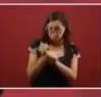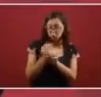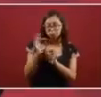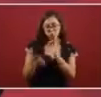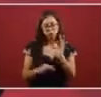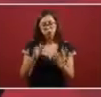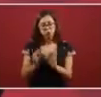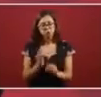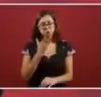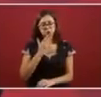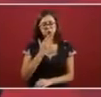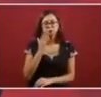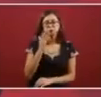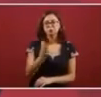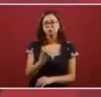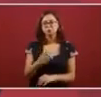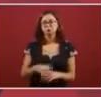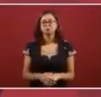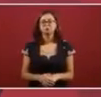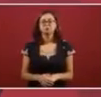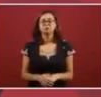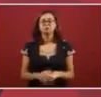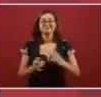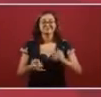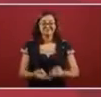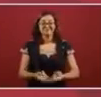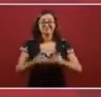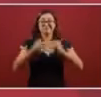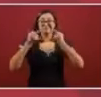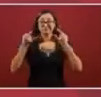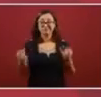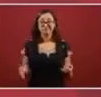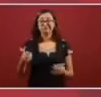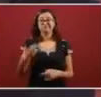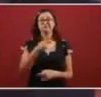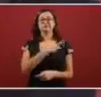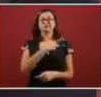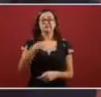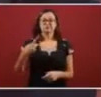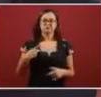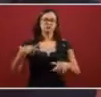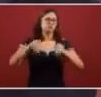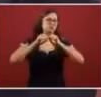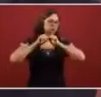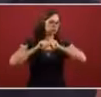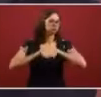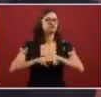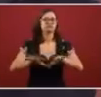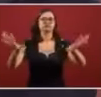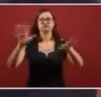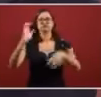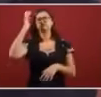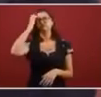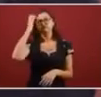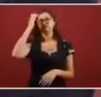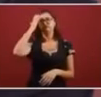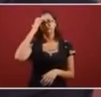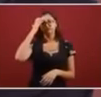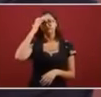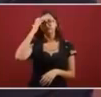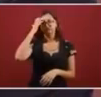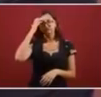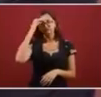Es una historia que se debe de saber, debemos de conocer,